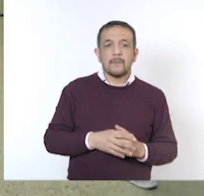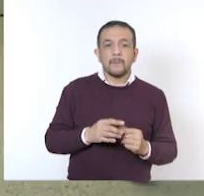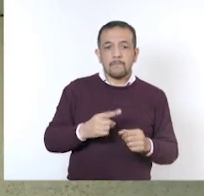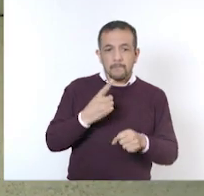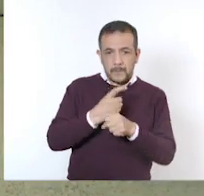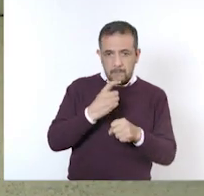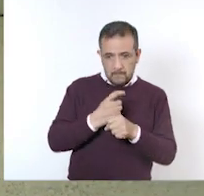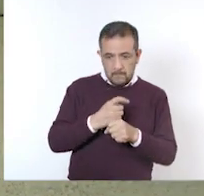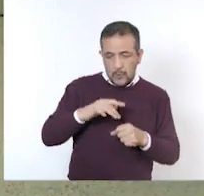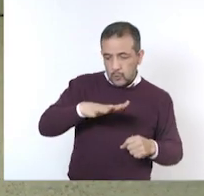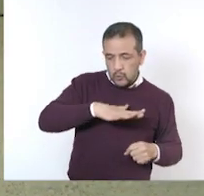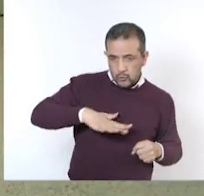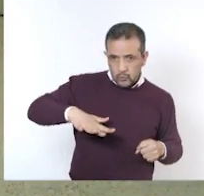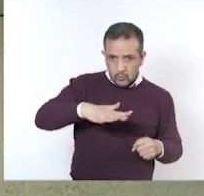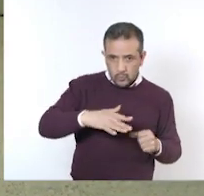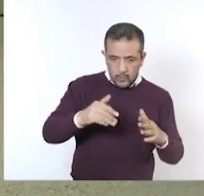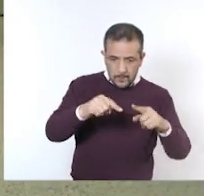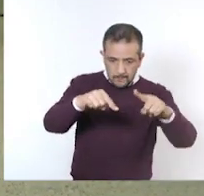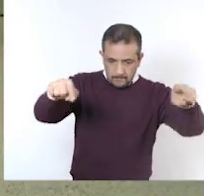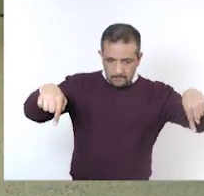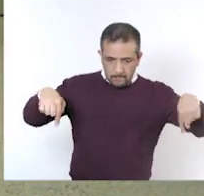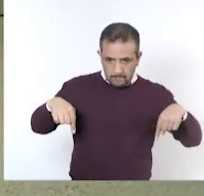Delimiten el área con los conos.